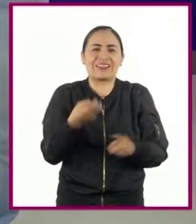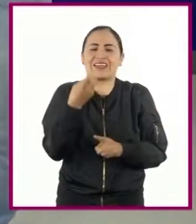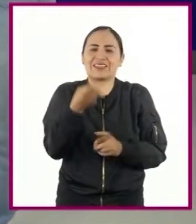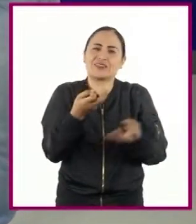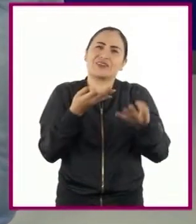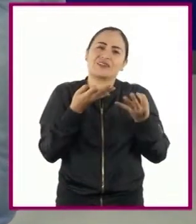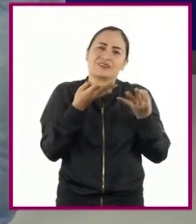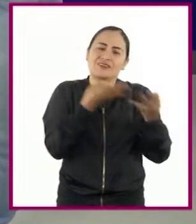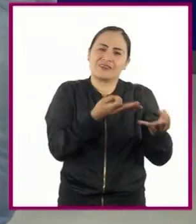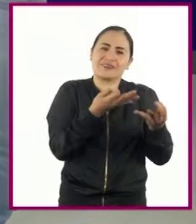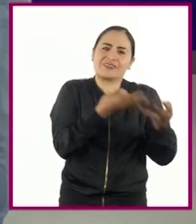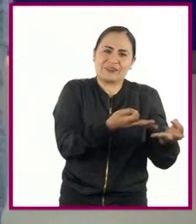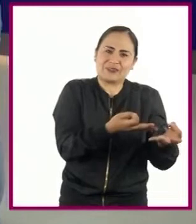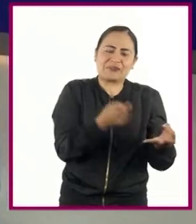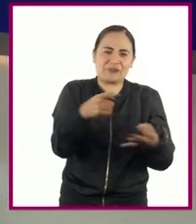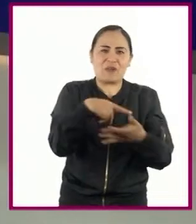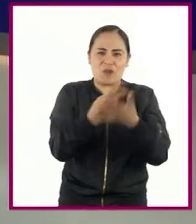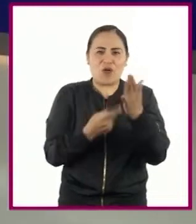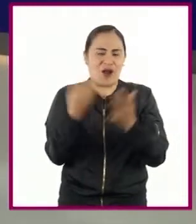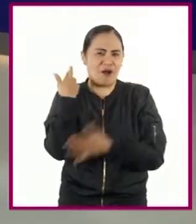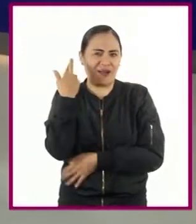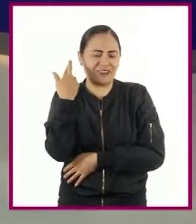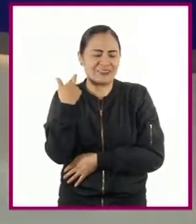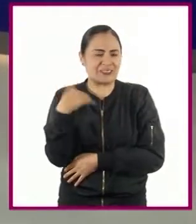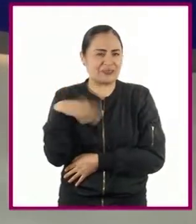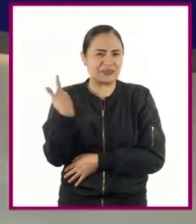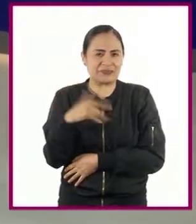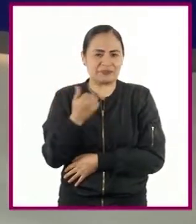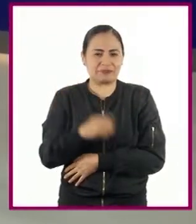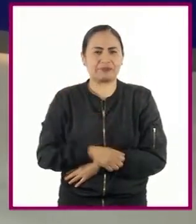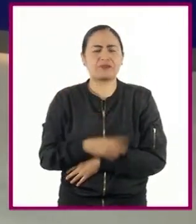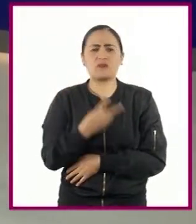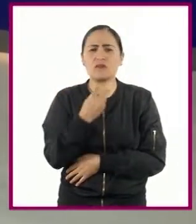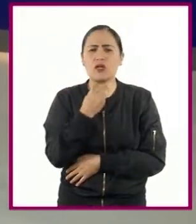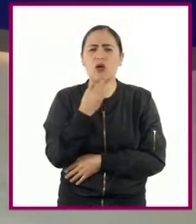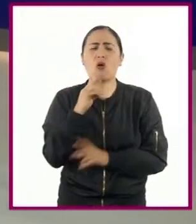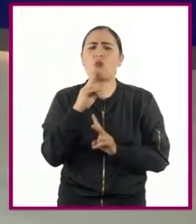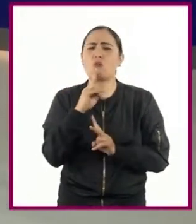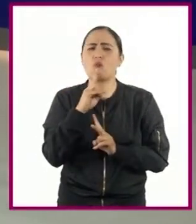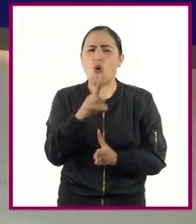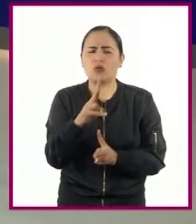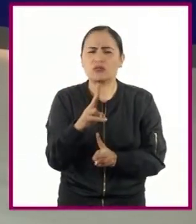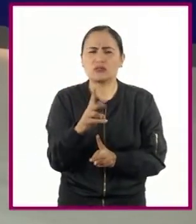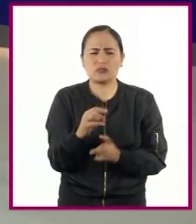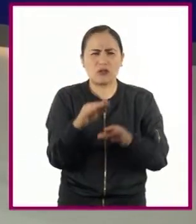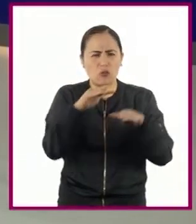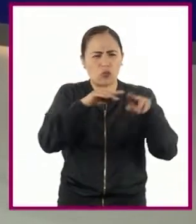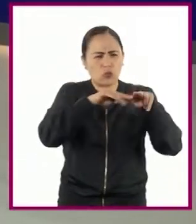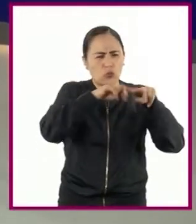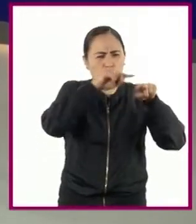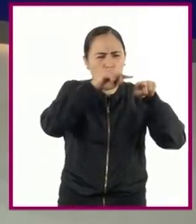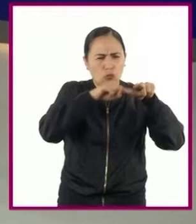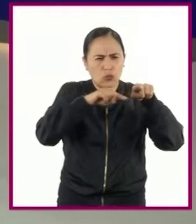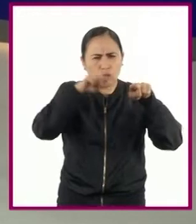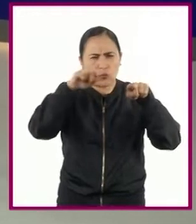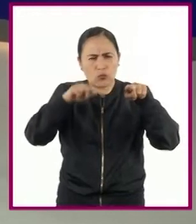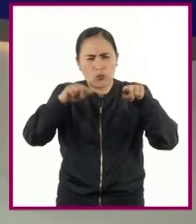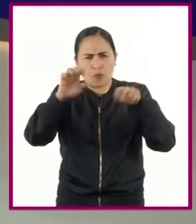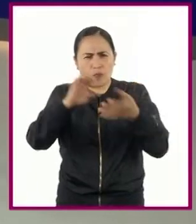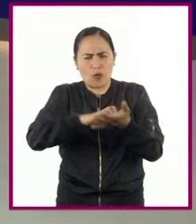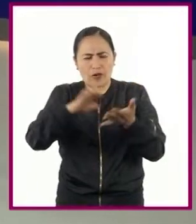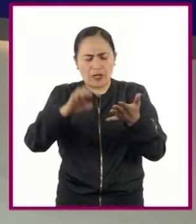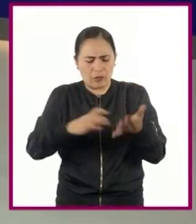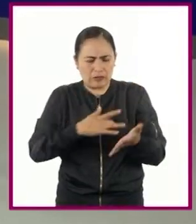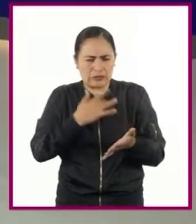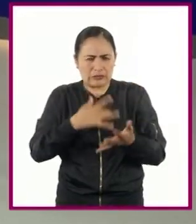e impactante un programa de radio. Modular la voz, por ejemplo, permite expresar diferentes estados de ánimo,